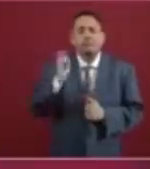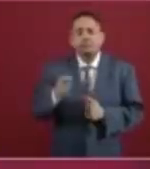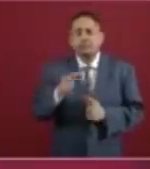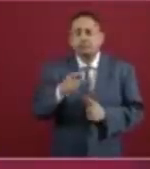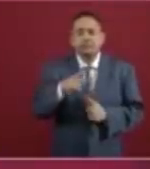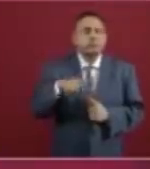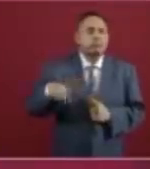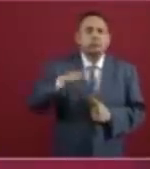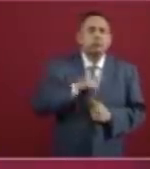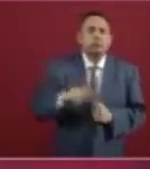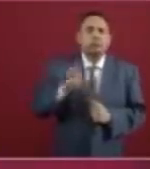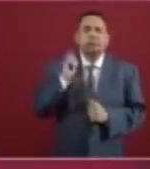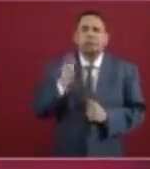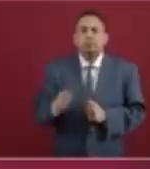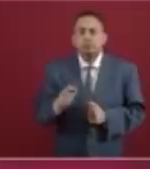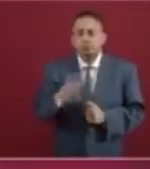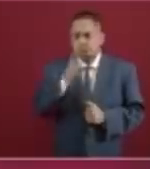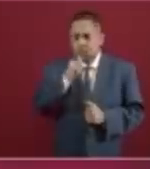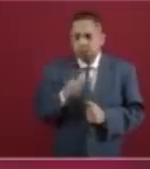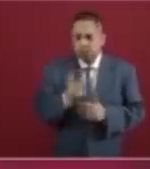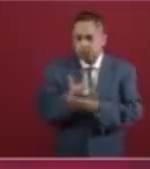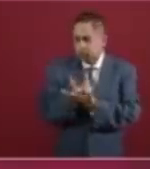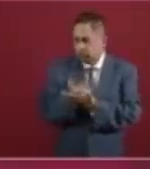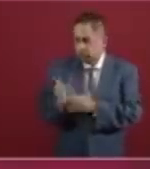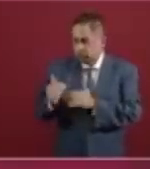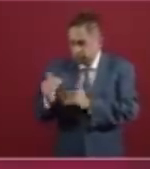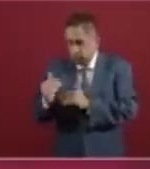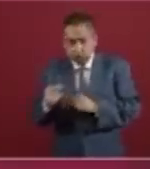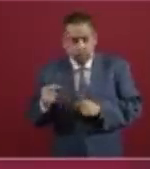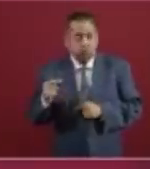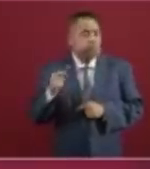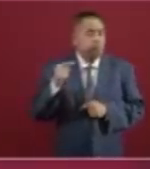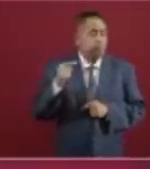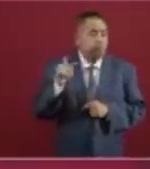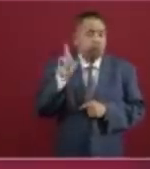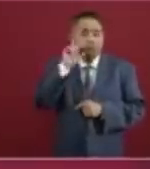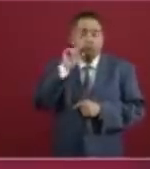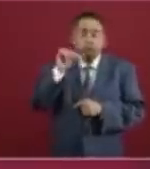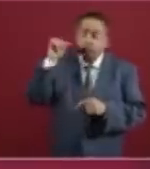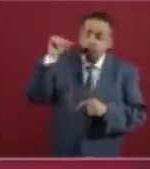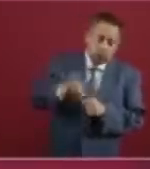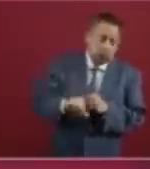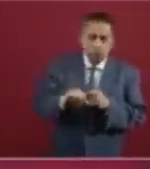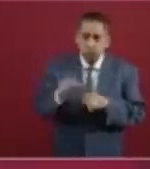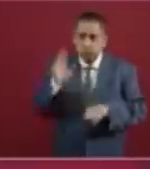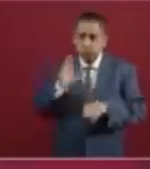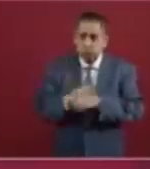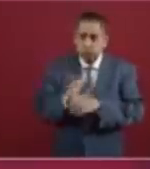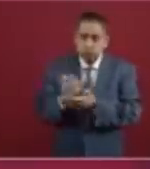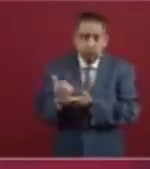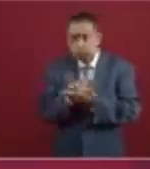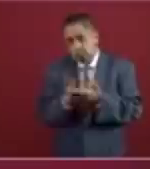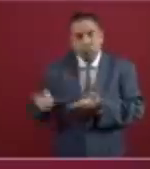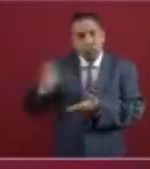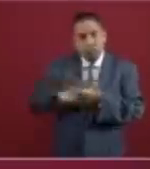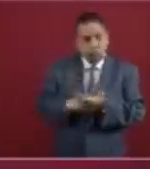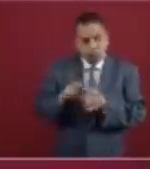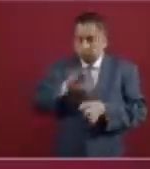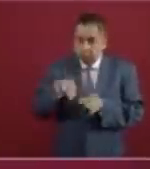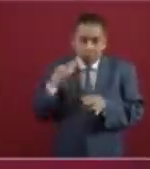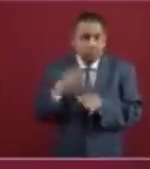puede recuperar lo perdido de la noche a la mañana. Es un proceso